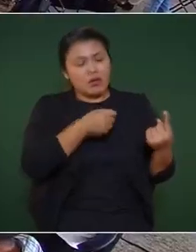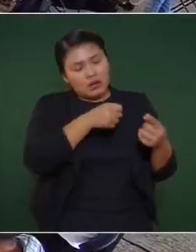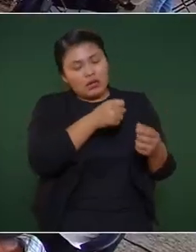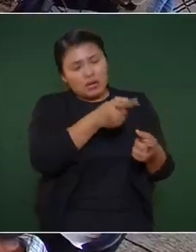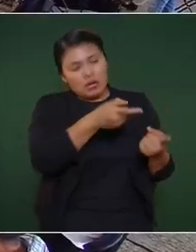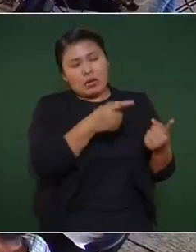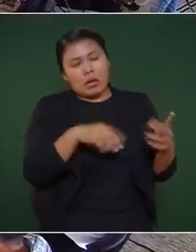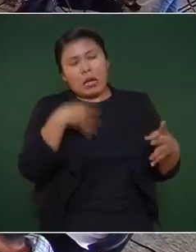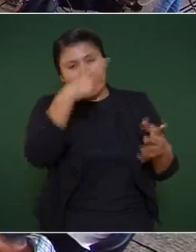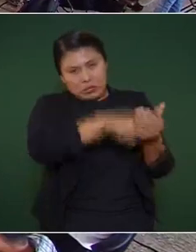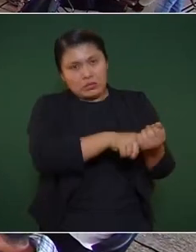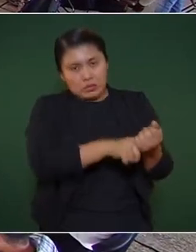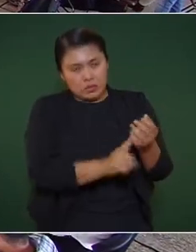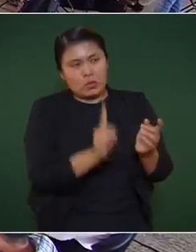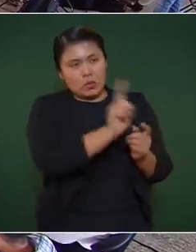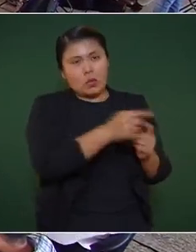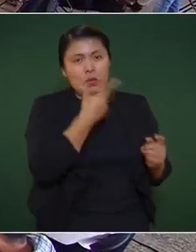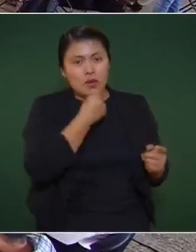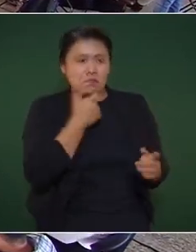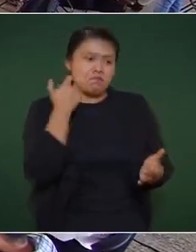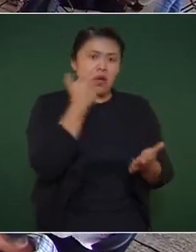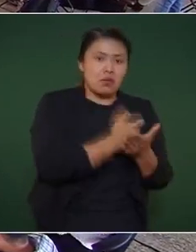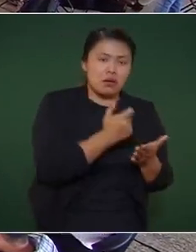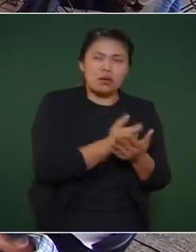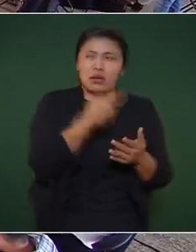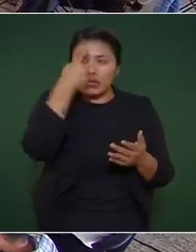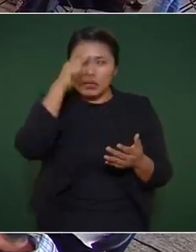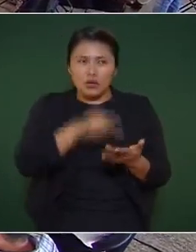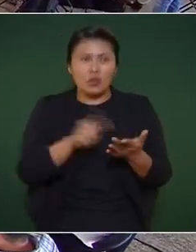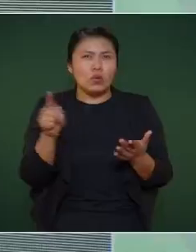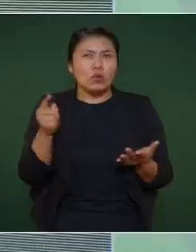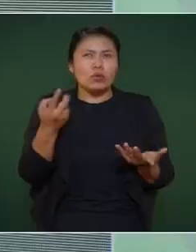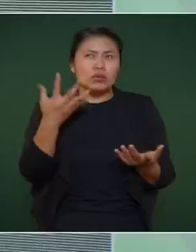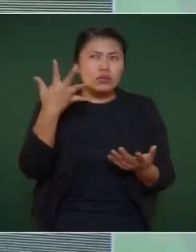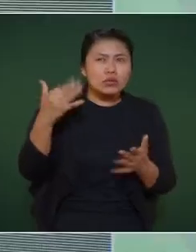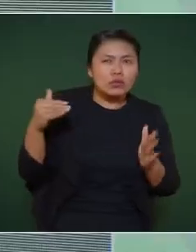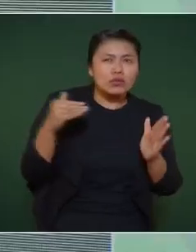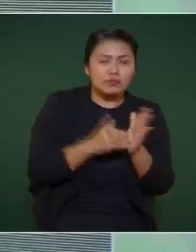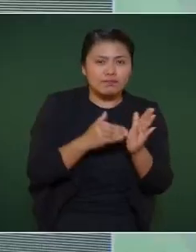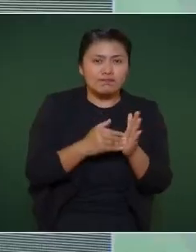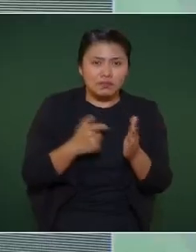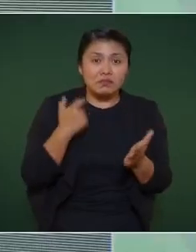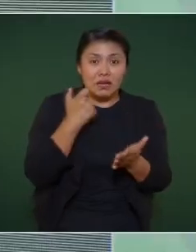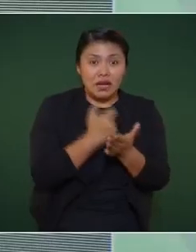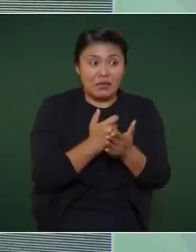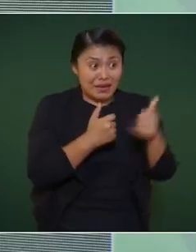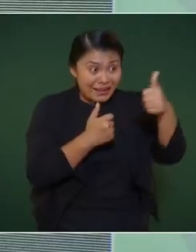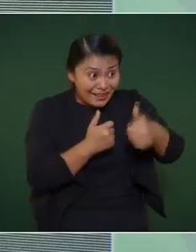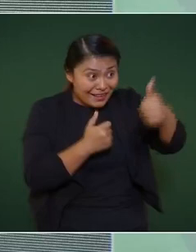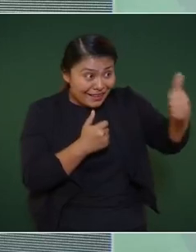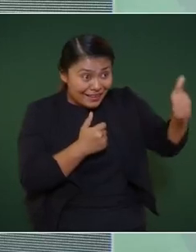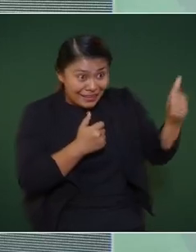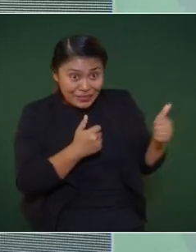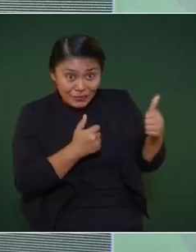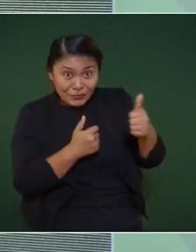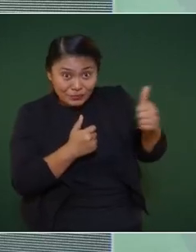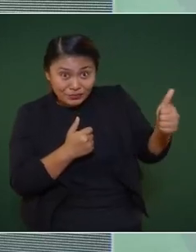Y al final creo que eran 5,000 pesos por recluso promedio